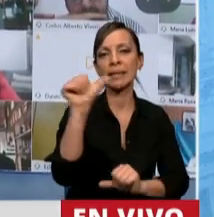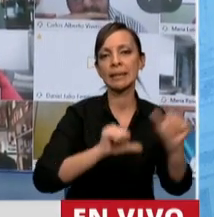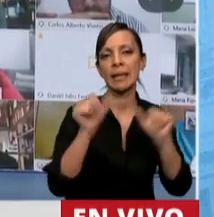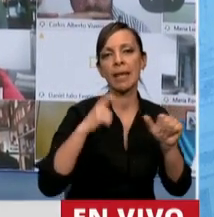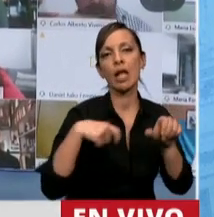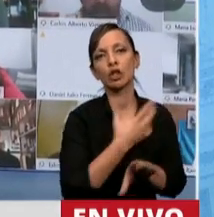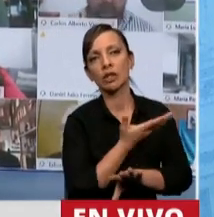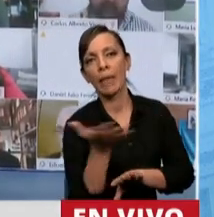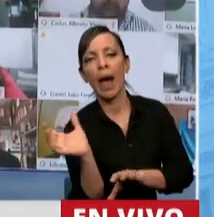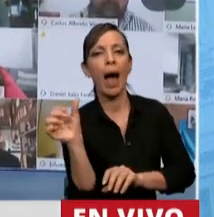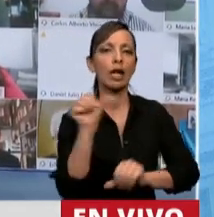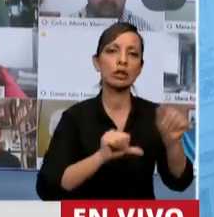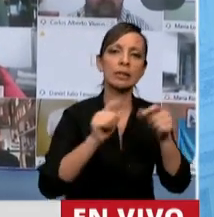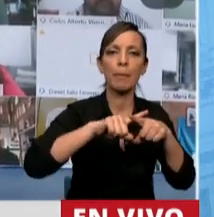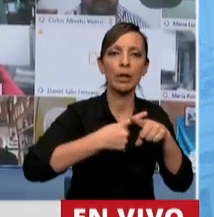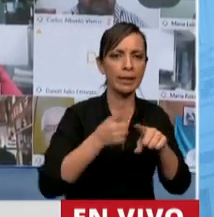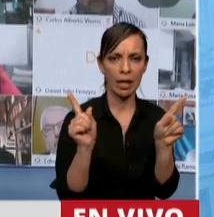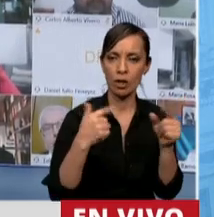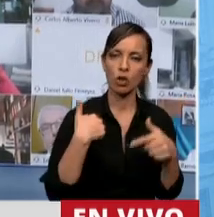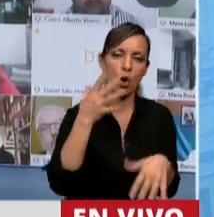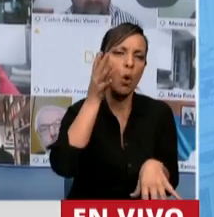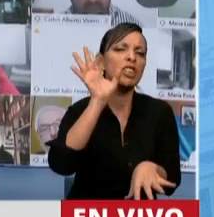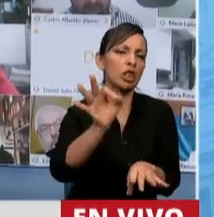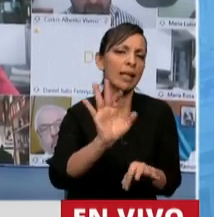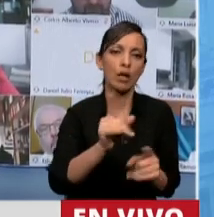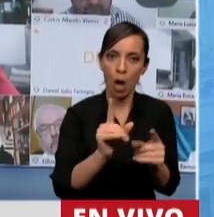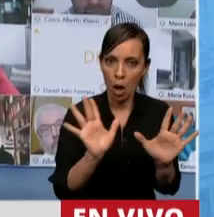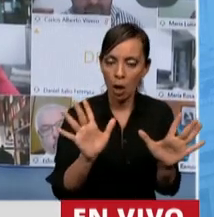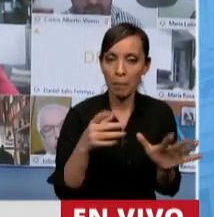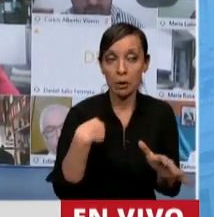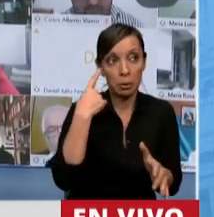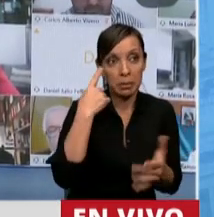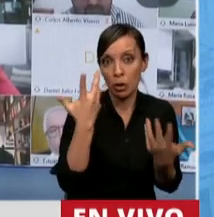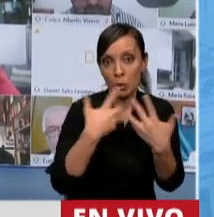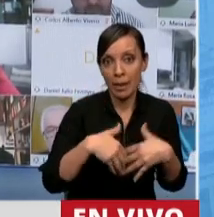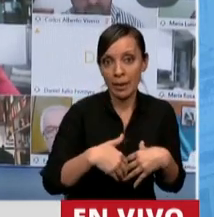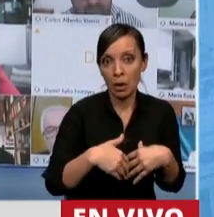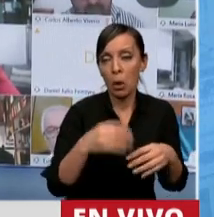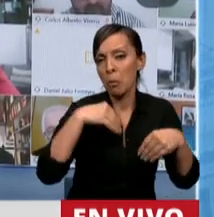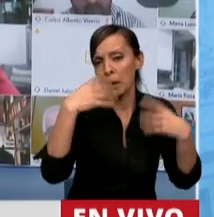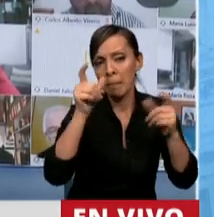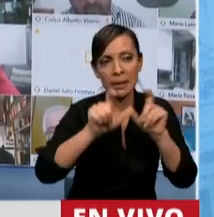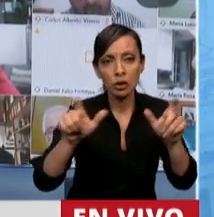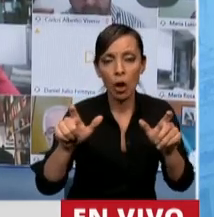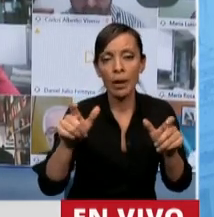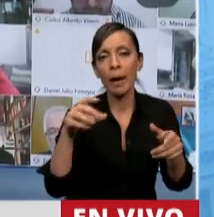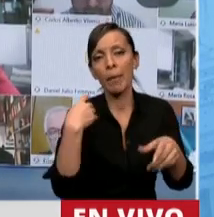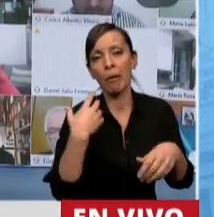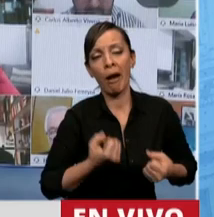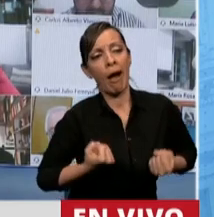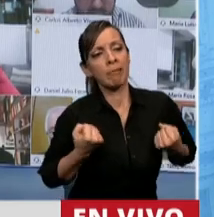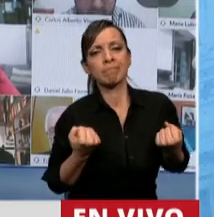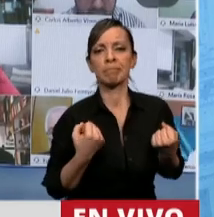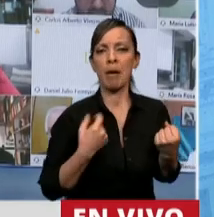ciencia política, no sé. Lo que entiendo es que cuando alguien, por la razón que sea, por una bravuconada, por una demostración de